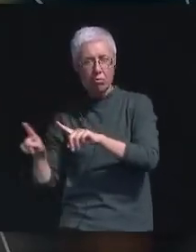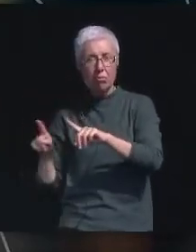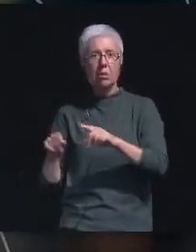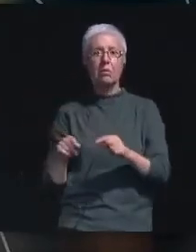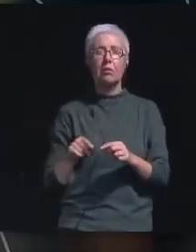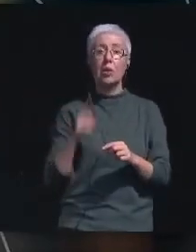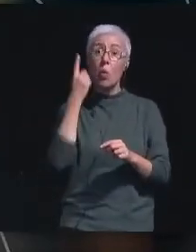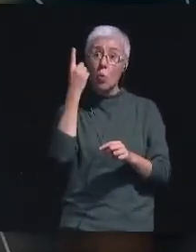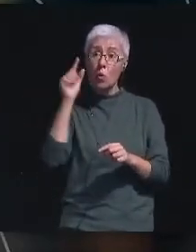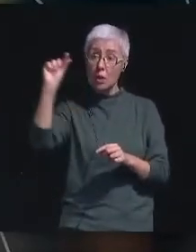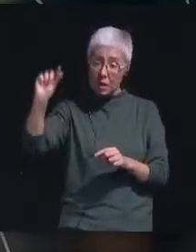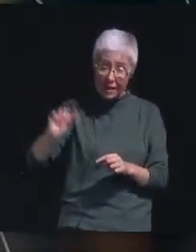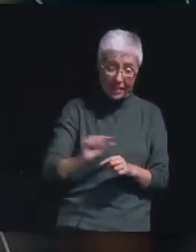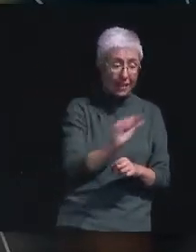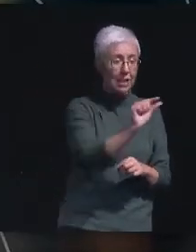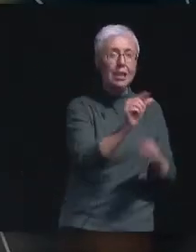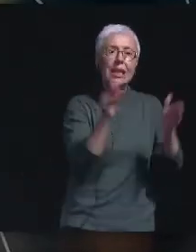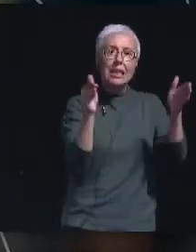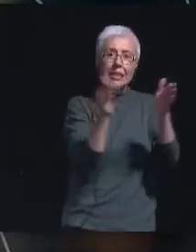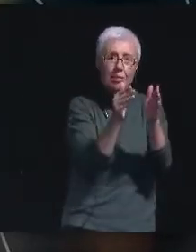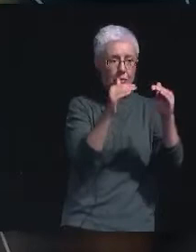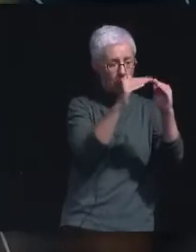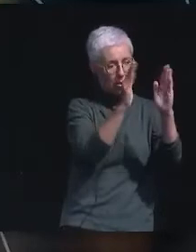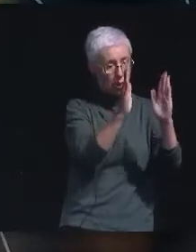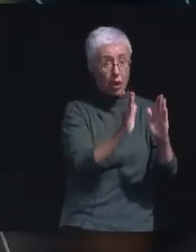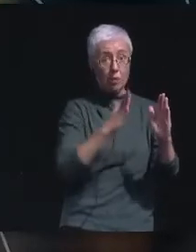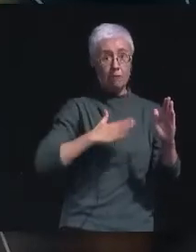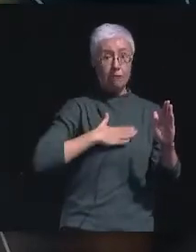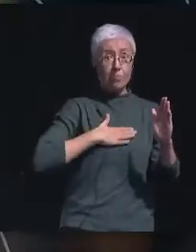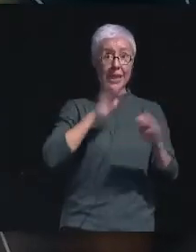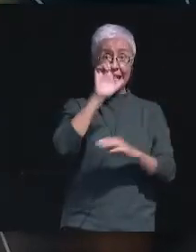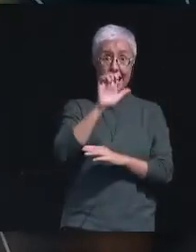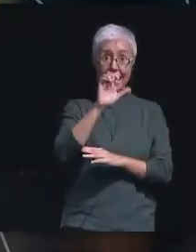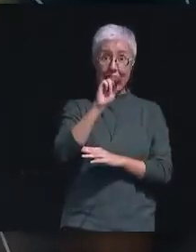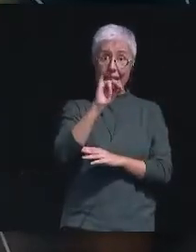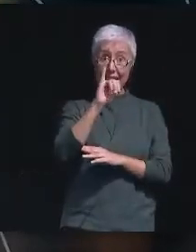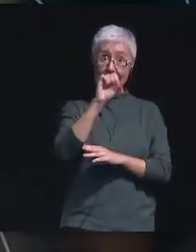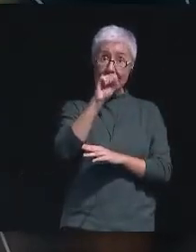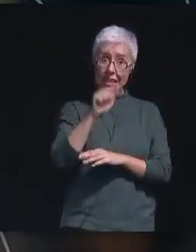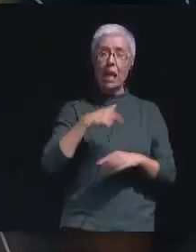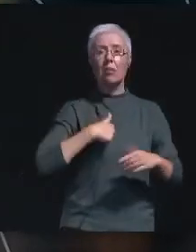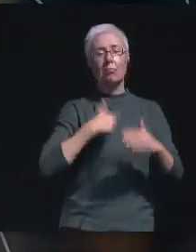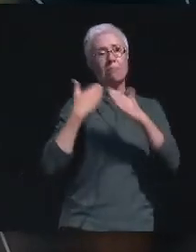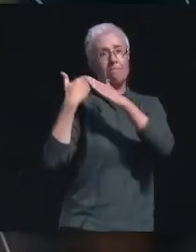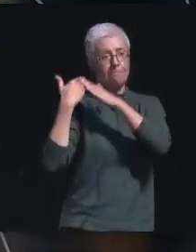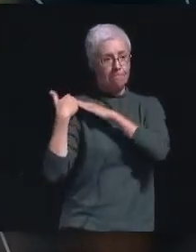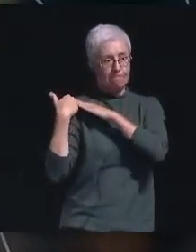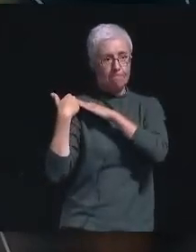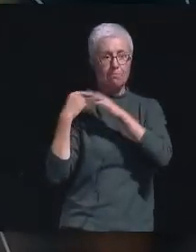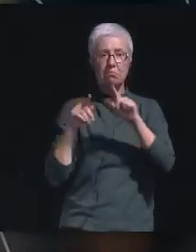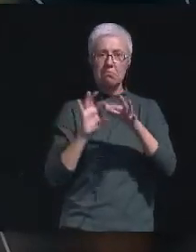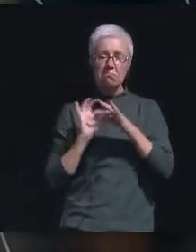parte orientada a PyME, que será la que gestionemos desde Nisa. Y en esa gestión, que serán